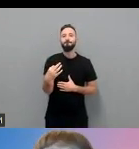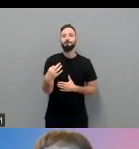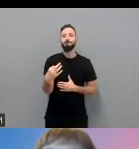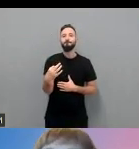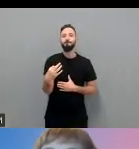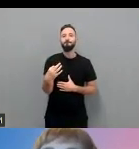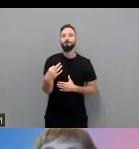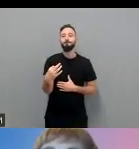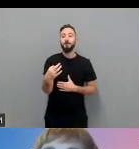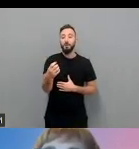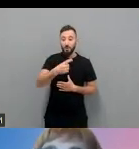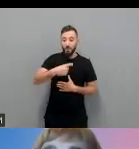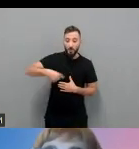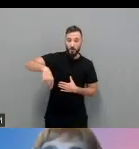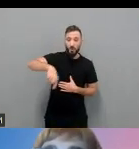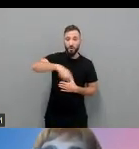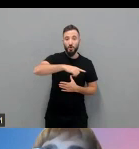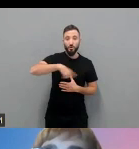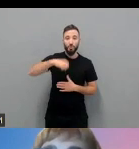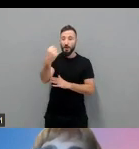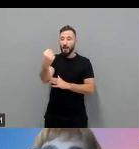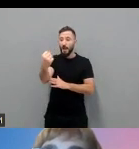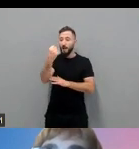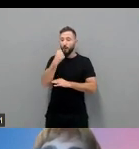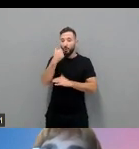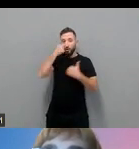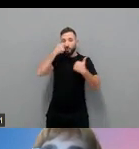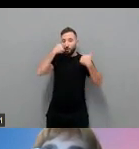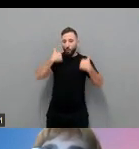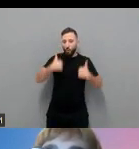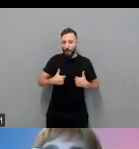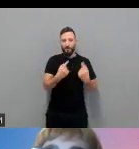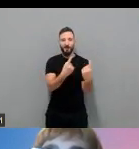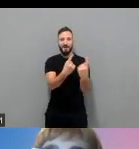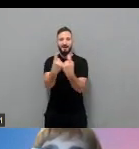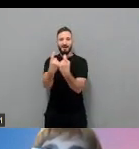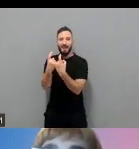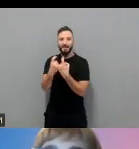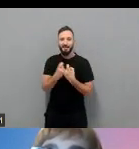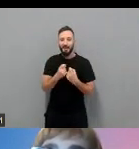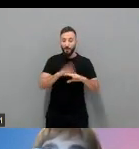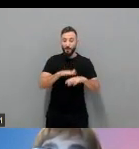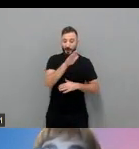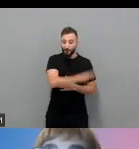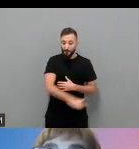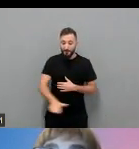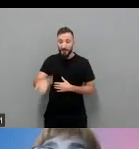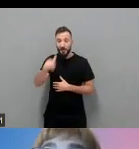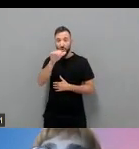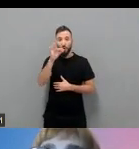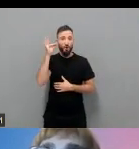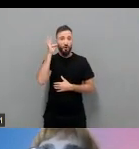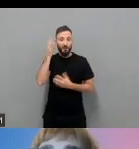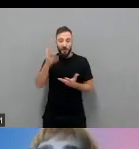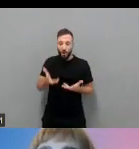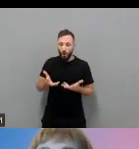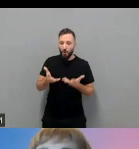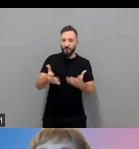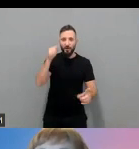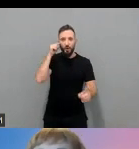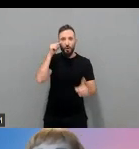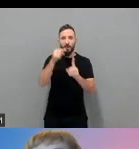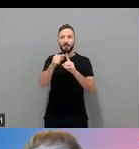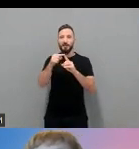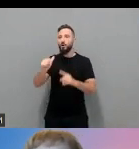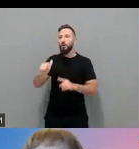no contamos con los apoyos humanos necesarios para que ese menor o esa menor se desenvuelva en igualdad de